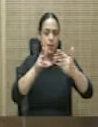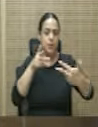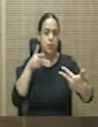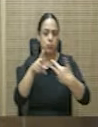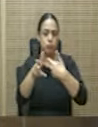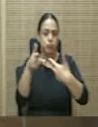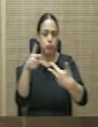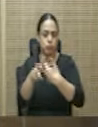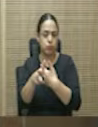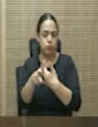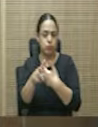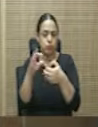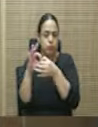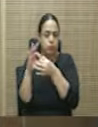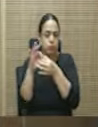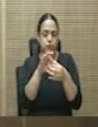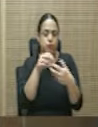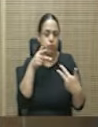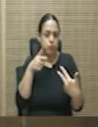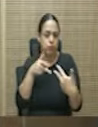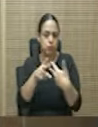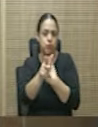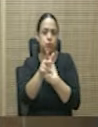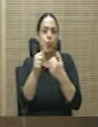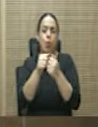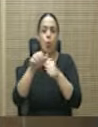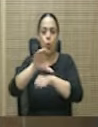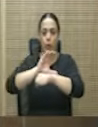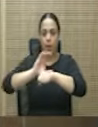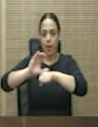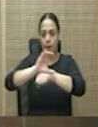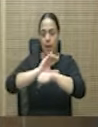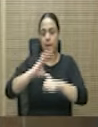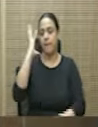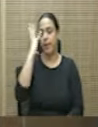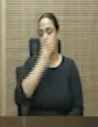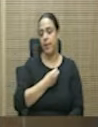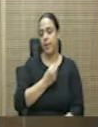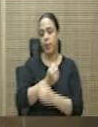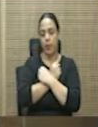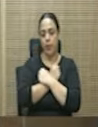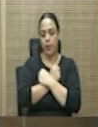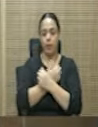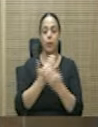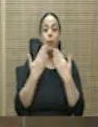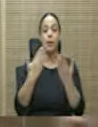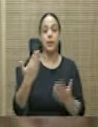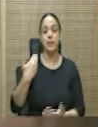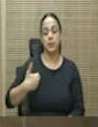meseta central con nuestro caribe lindo y querido' gracias señor presidente